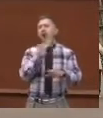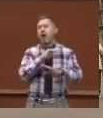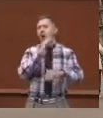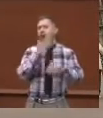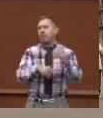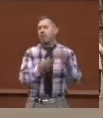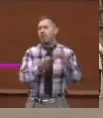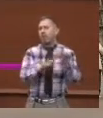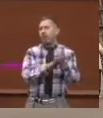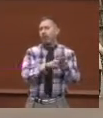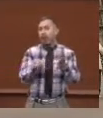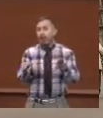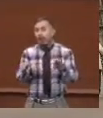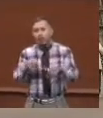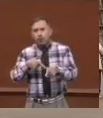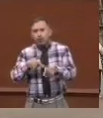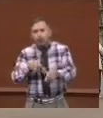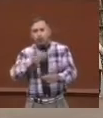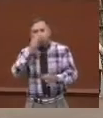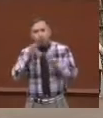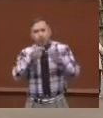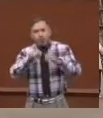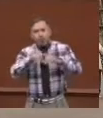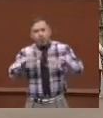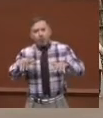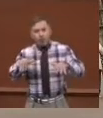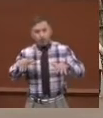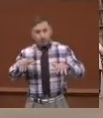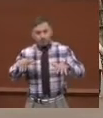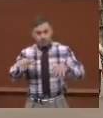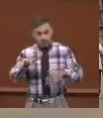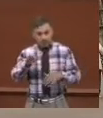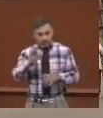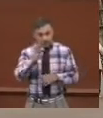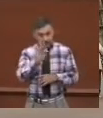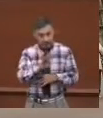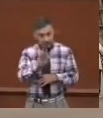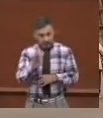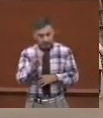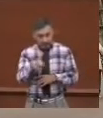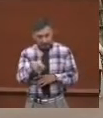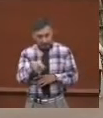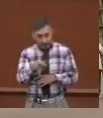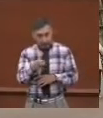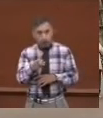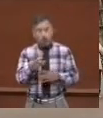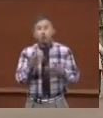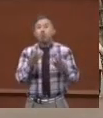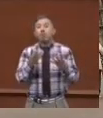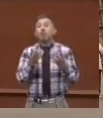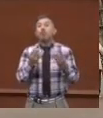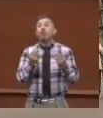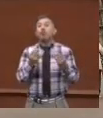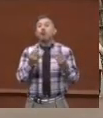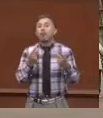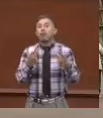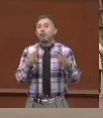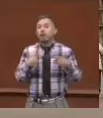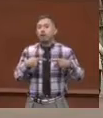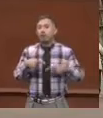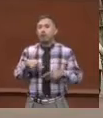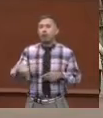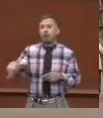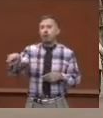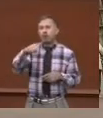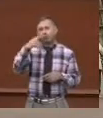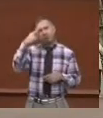publicitarios en momentos en los que muchos ciudadanos deciden por